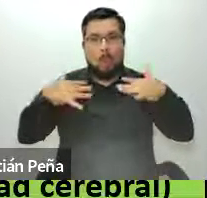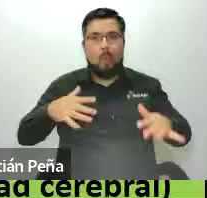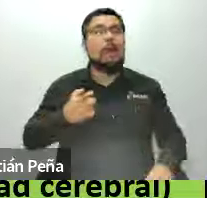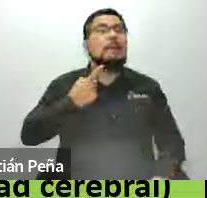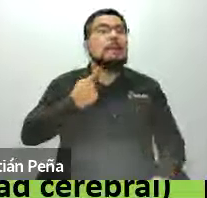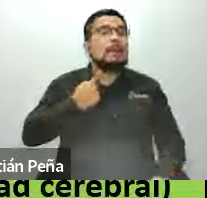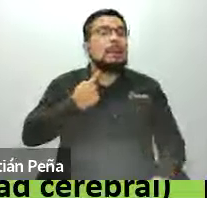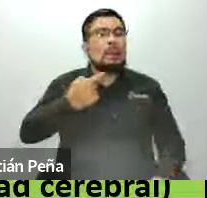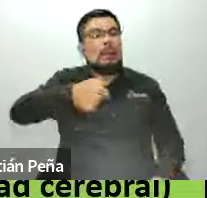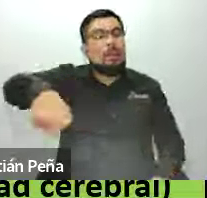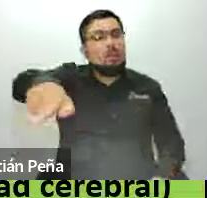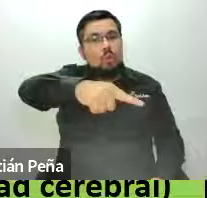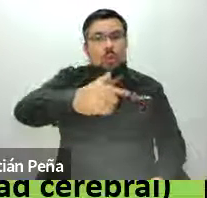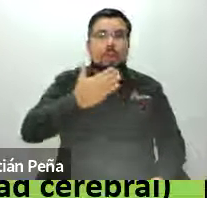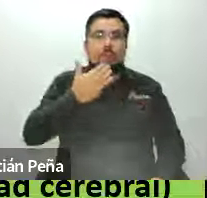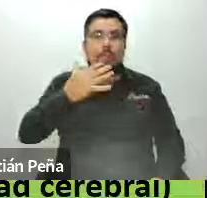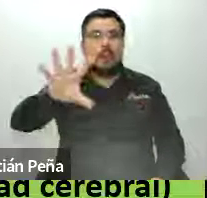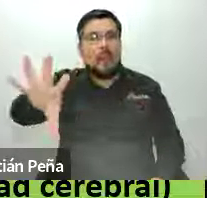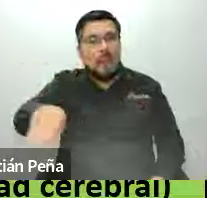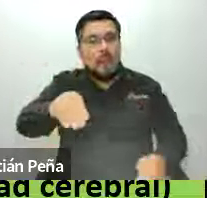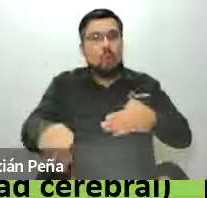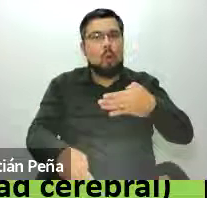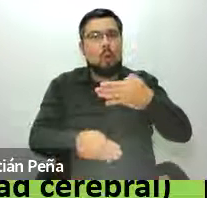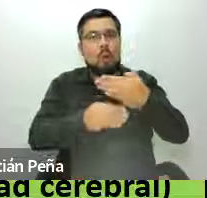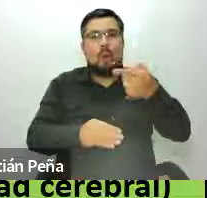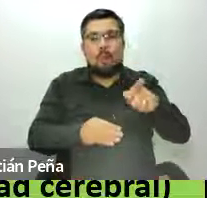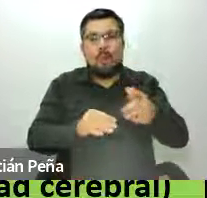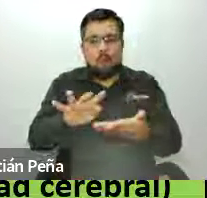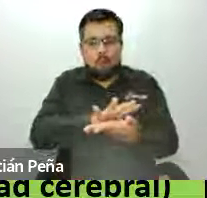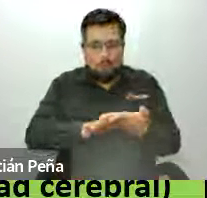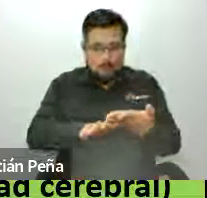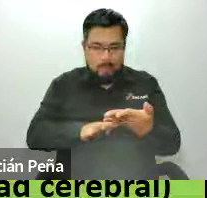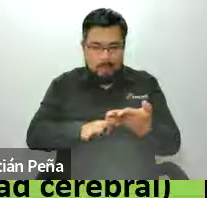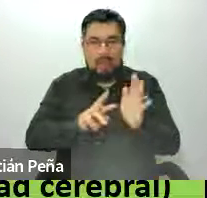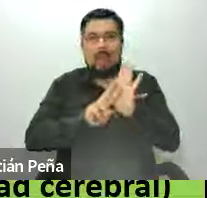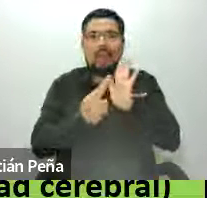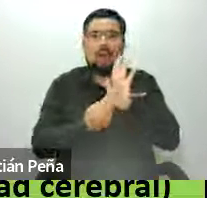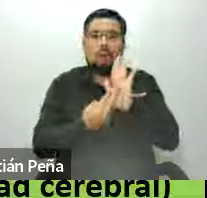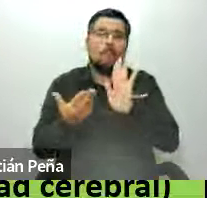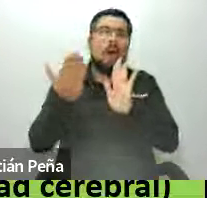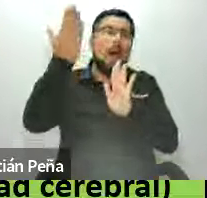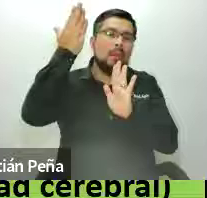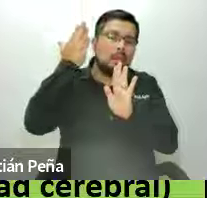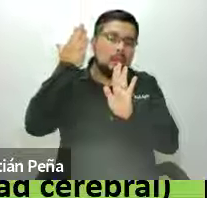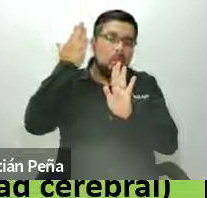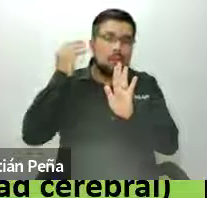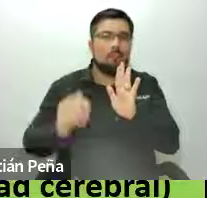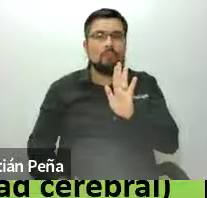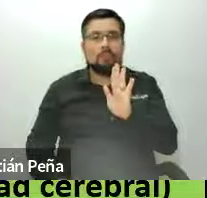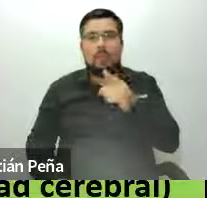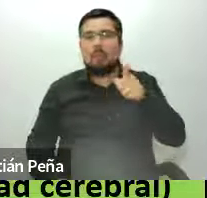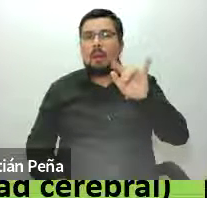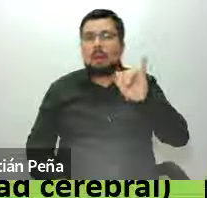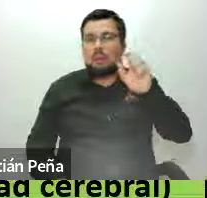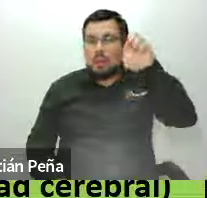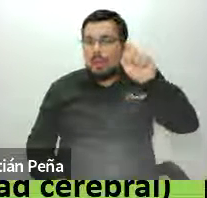consideramos, pero como los mapas de progreso eran de la reforma antigua, ¿no? Pero sí una lógica de esto de lo recursivo,